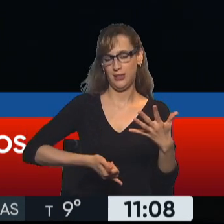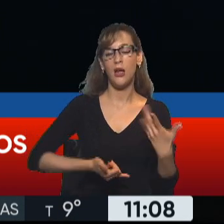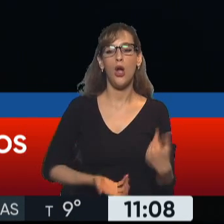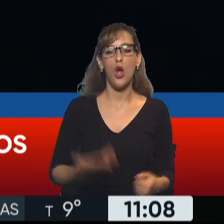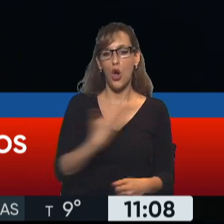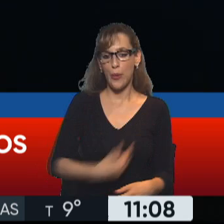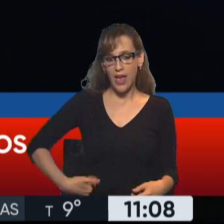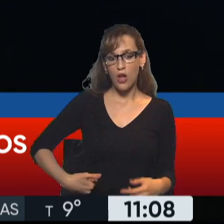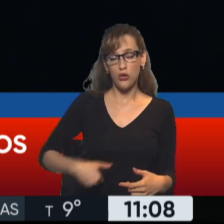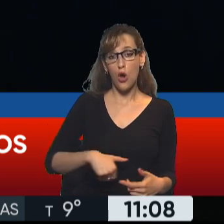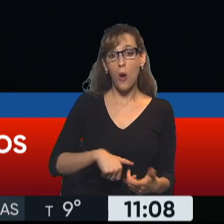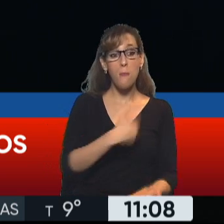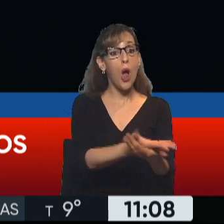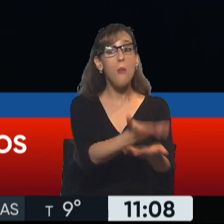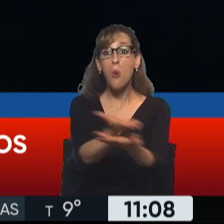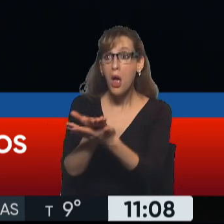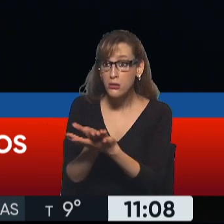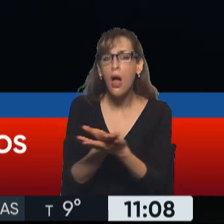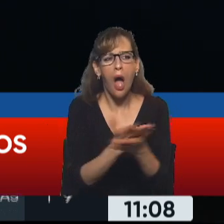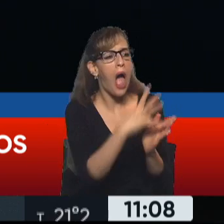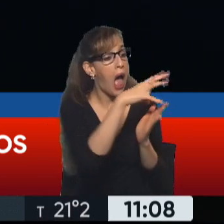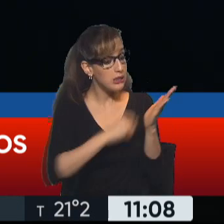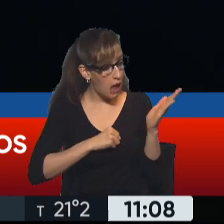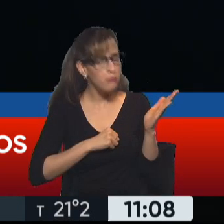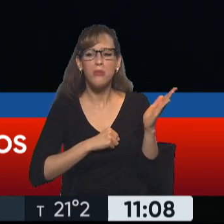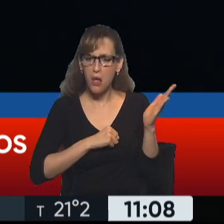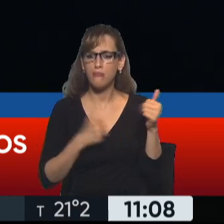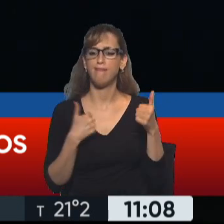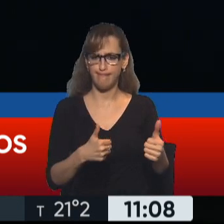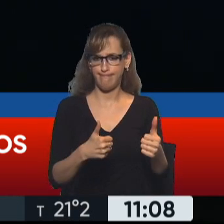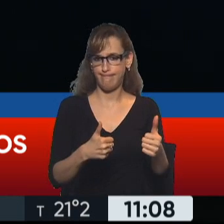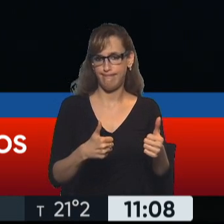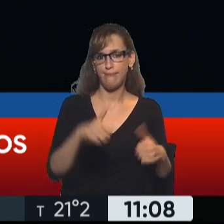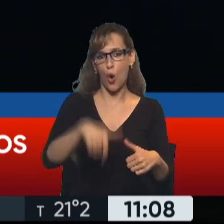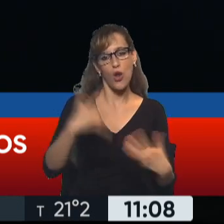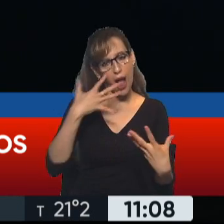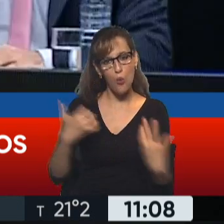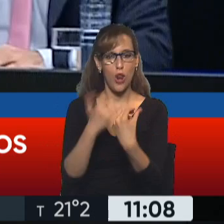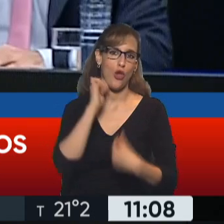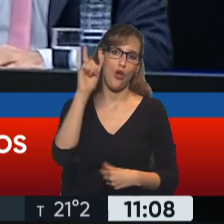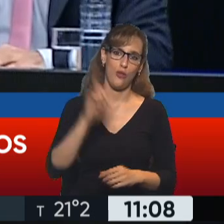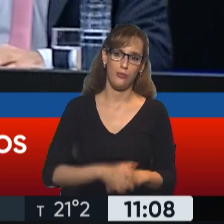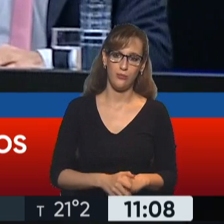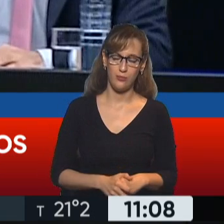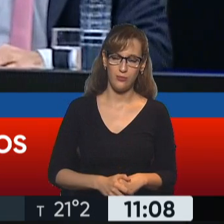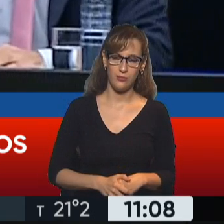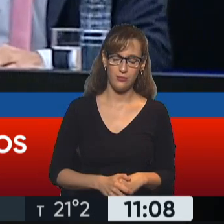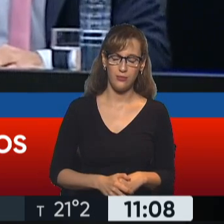que felizmente hoy se ha llegado a este acuerdo, ¿no?